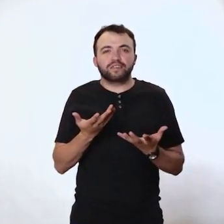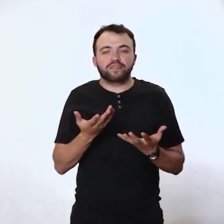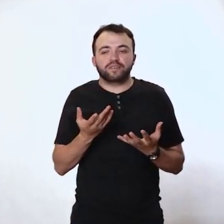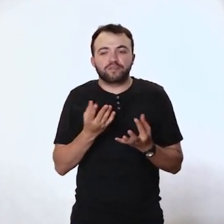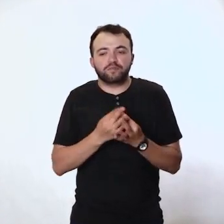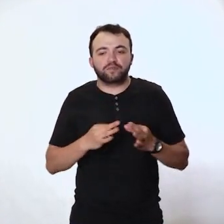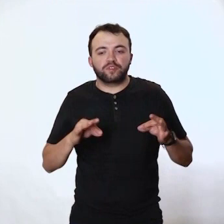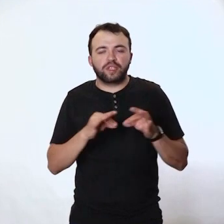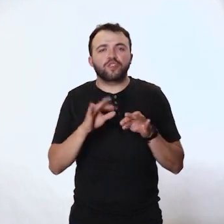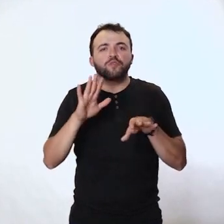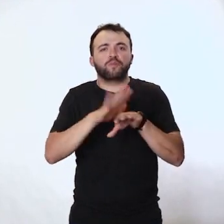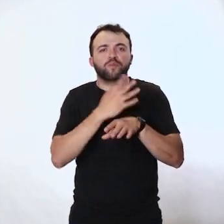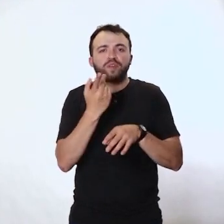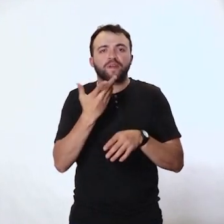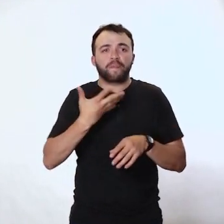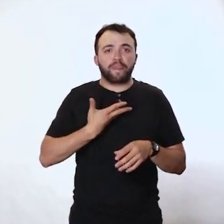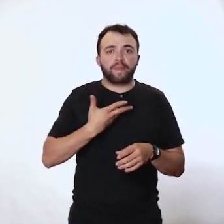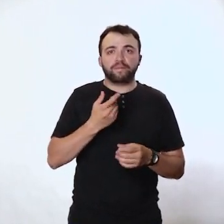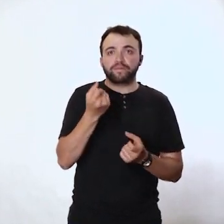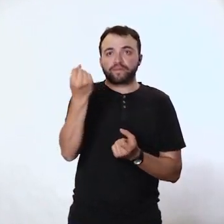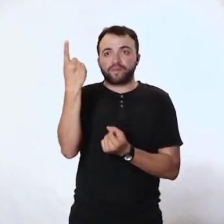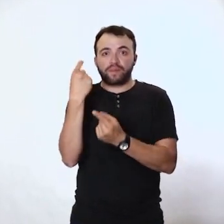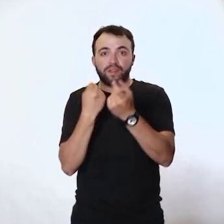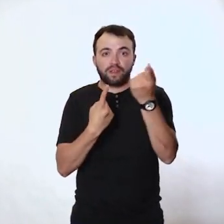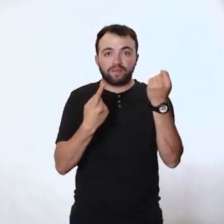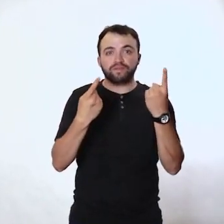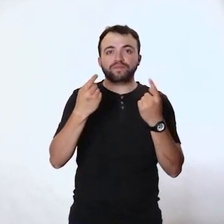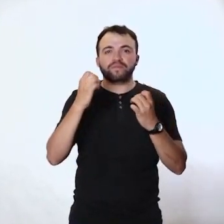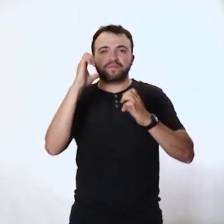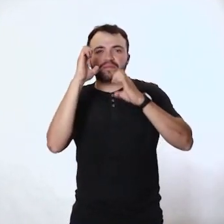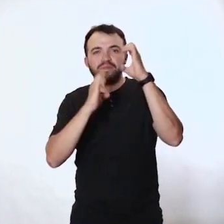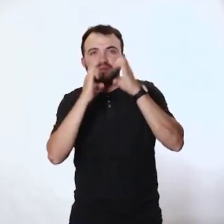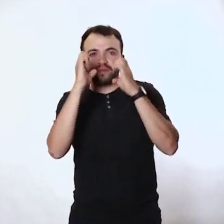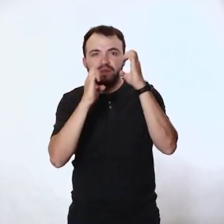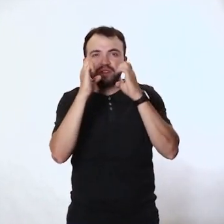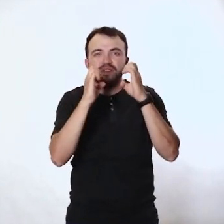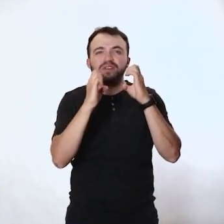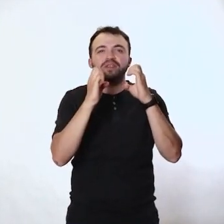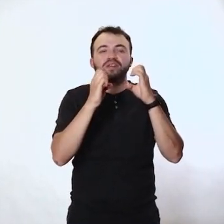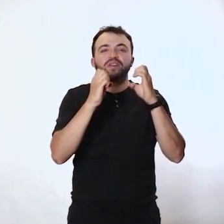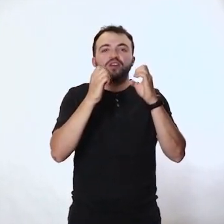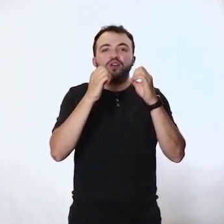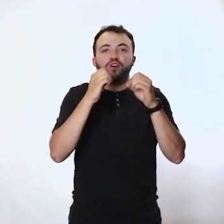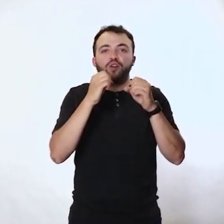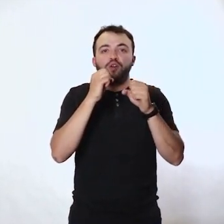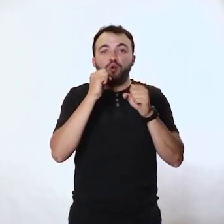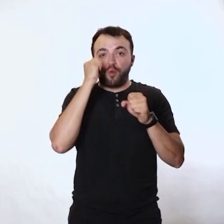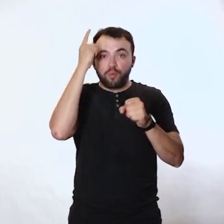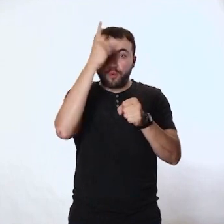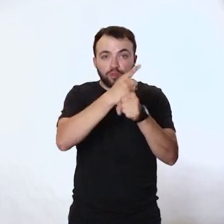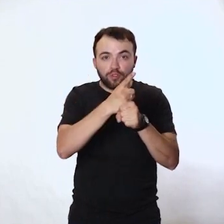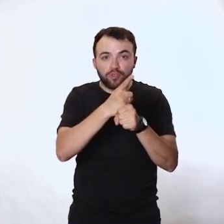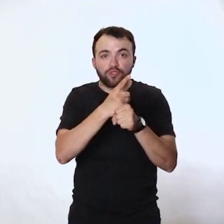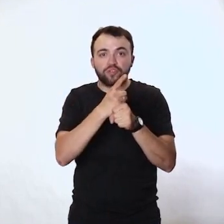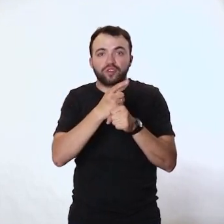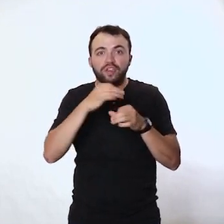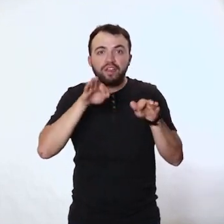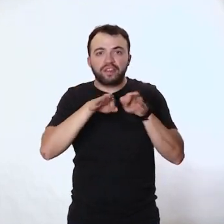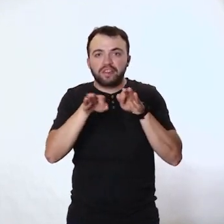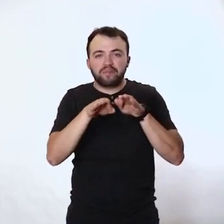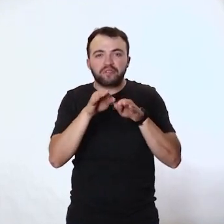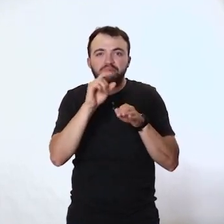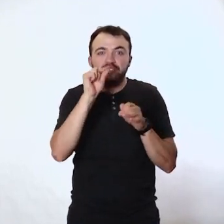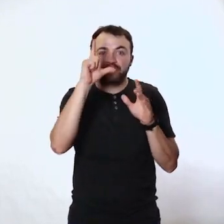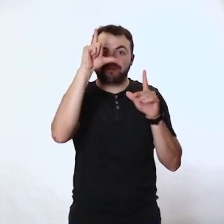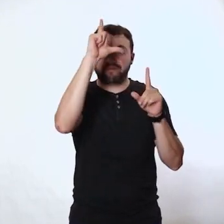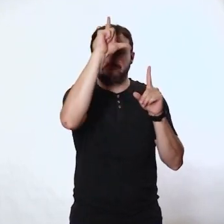oportunidades laborales en algunos sectores están siendo bastante disminuidas. Esto es, las